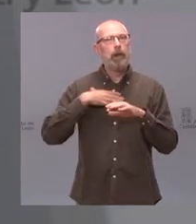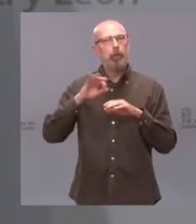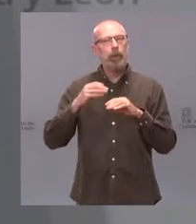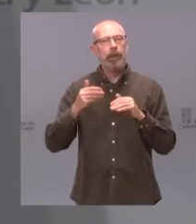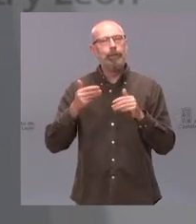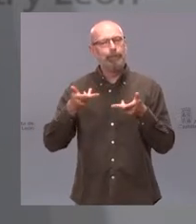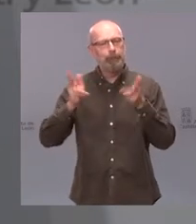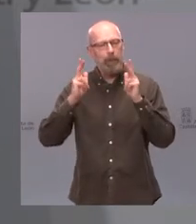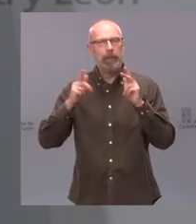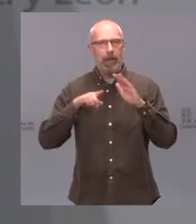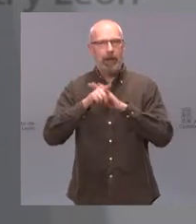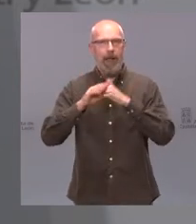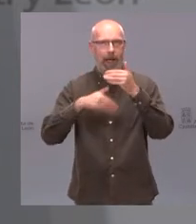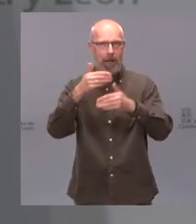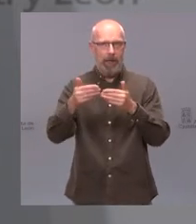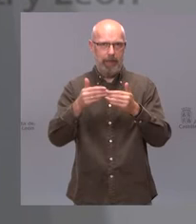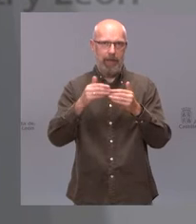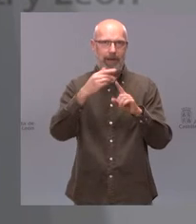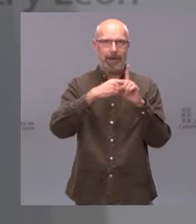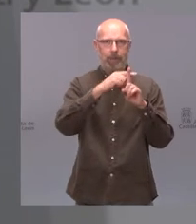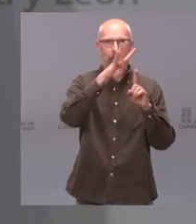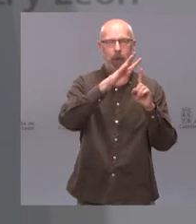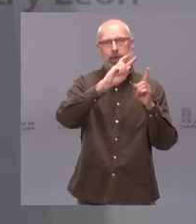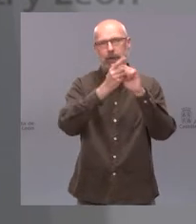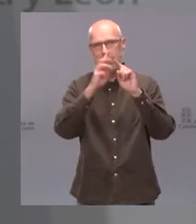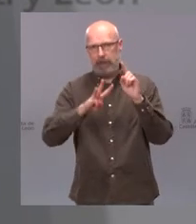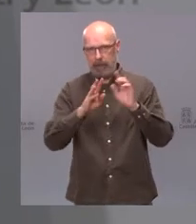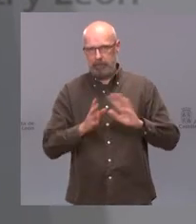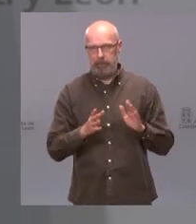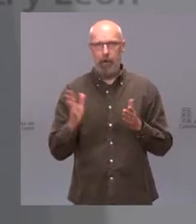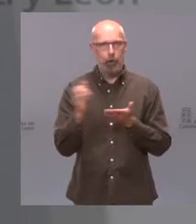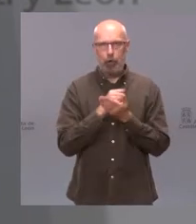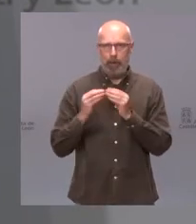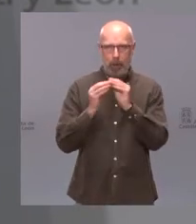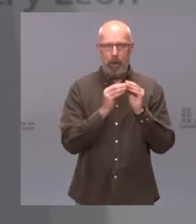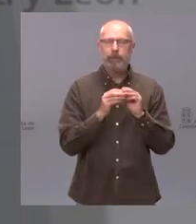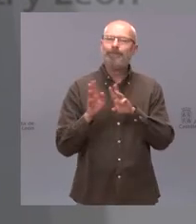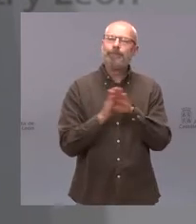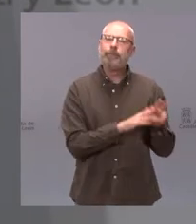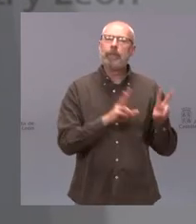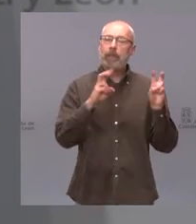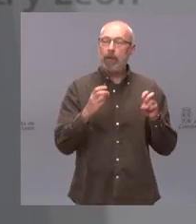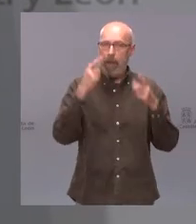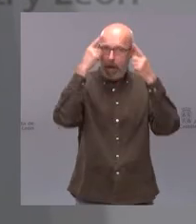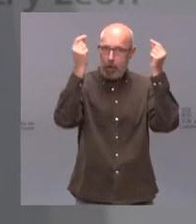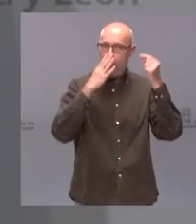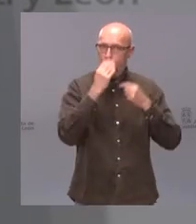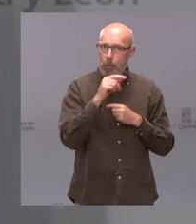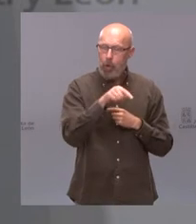las provincias a la vez. Sobre el asunto del lobo, creo que ya el consejero